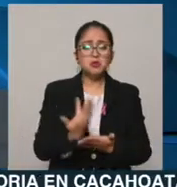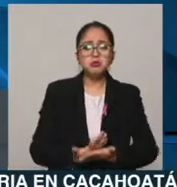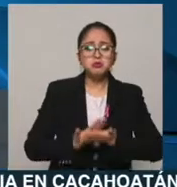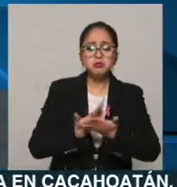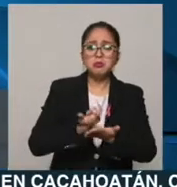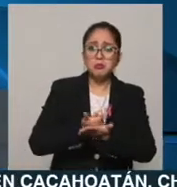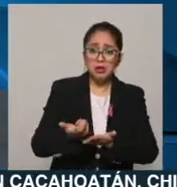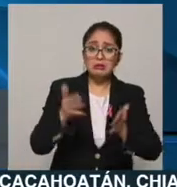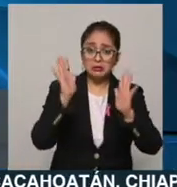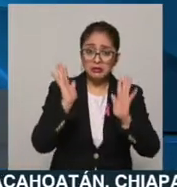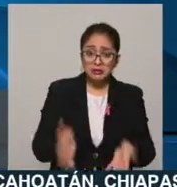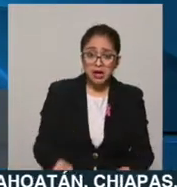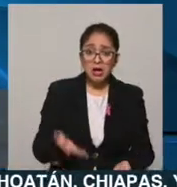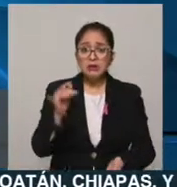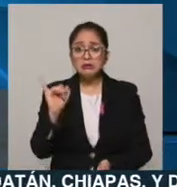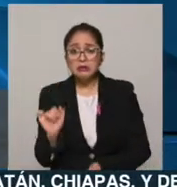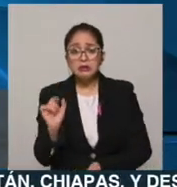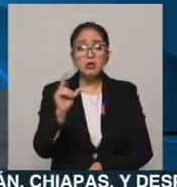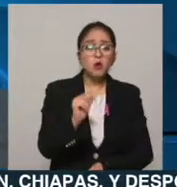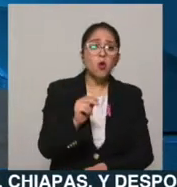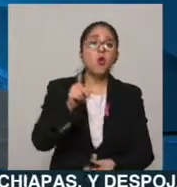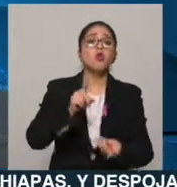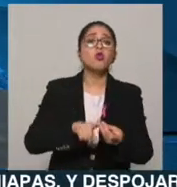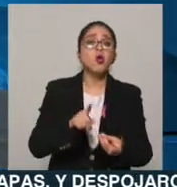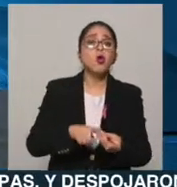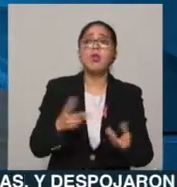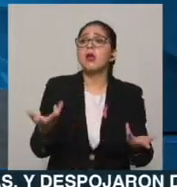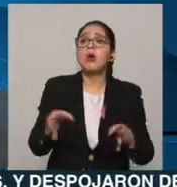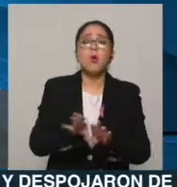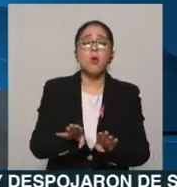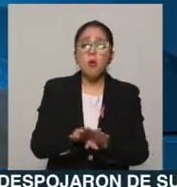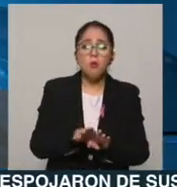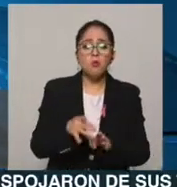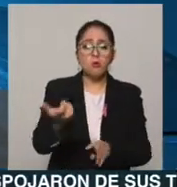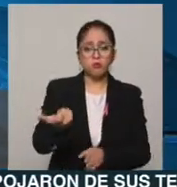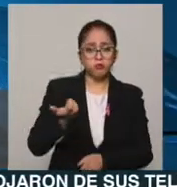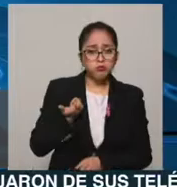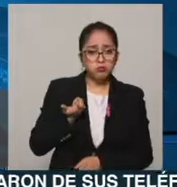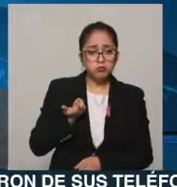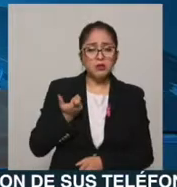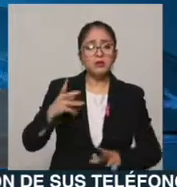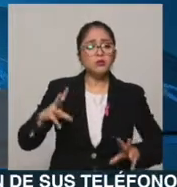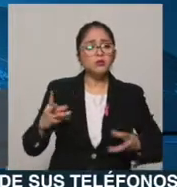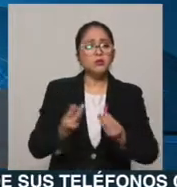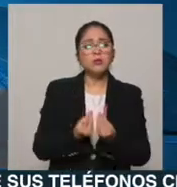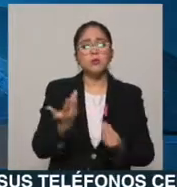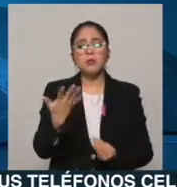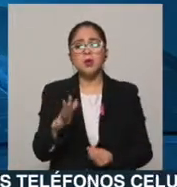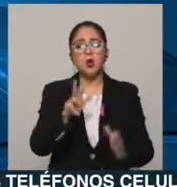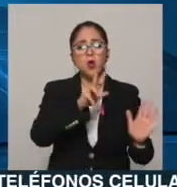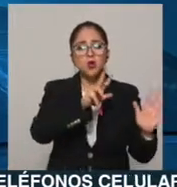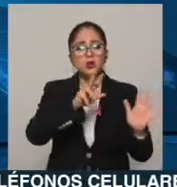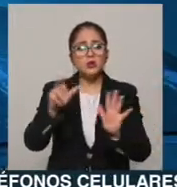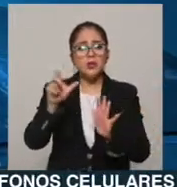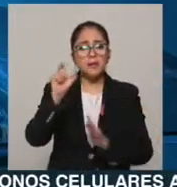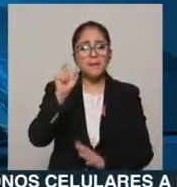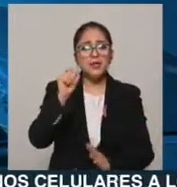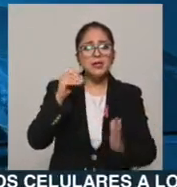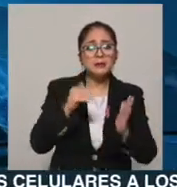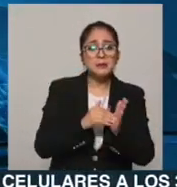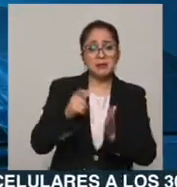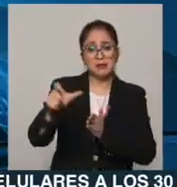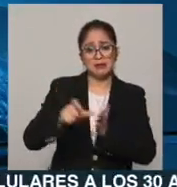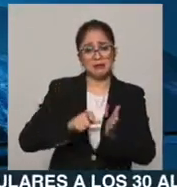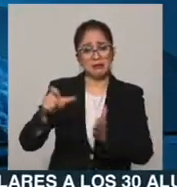ya llegó, si no llegó mi depósito, o dónde va a estar, ¿no? Son cerca de 820,000 tarjetas, entonces